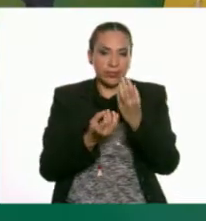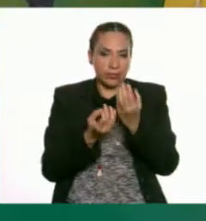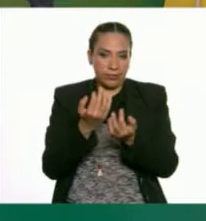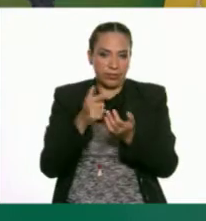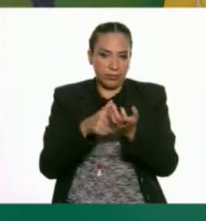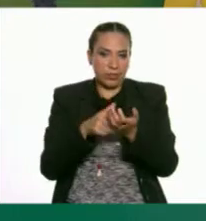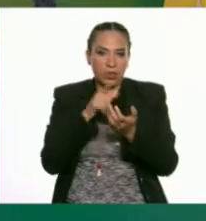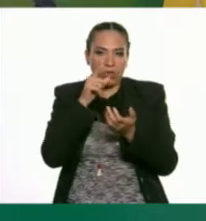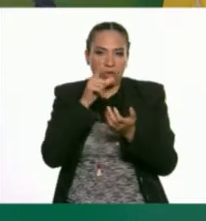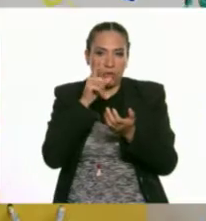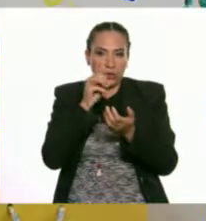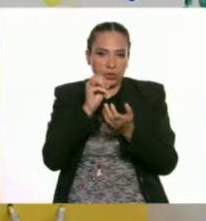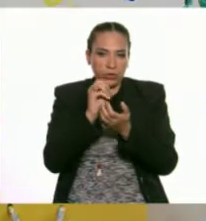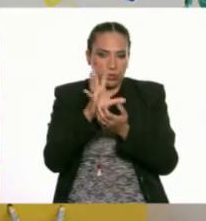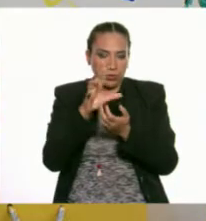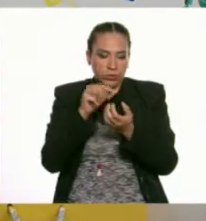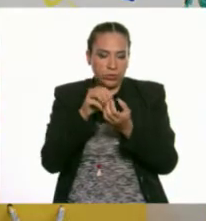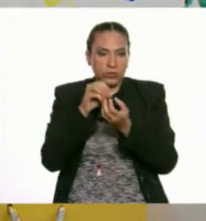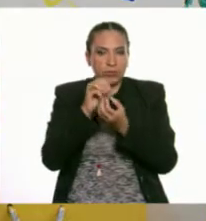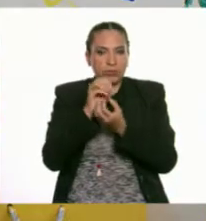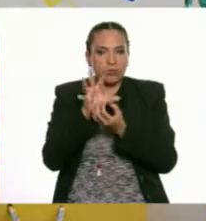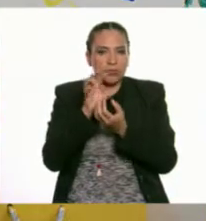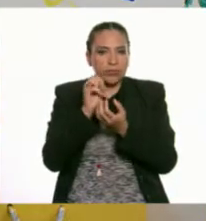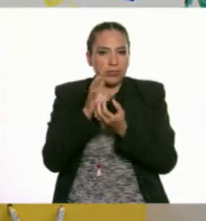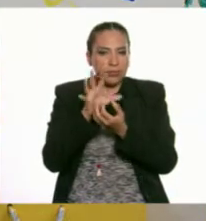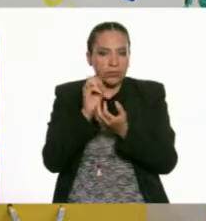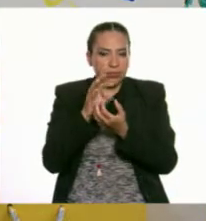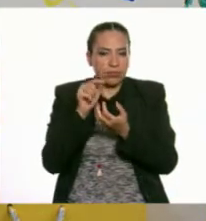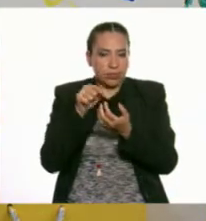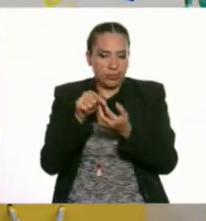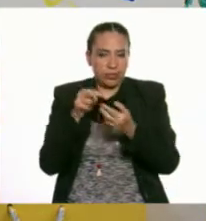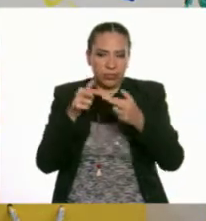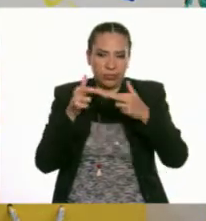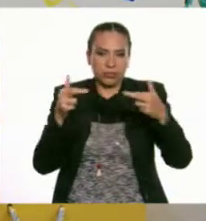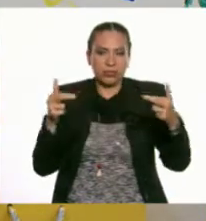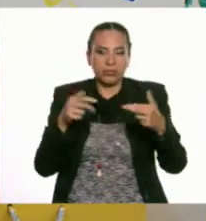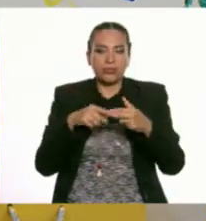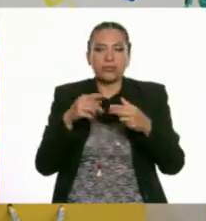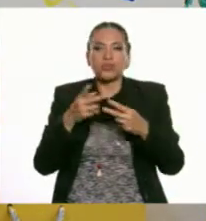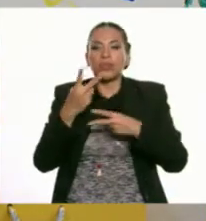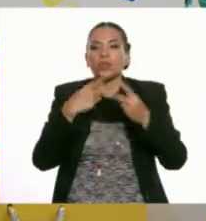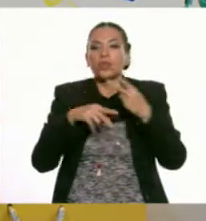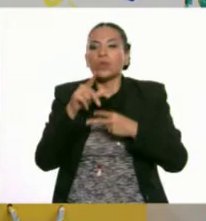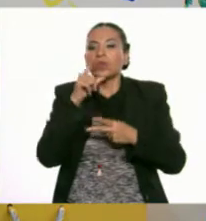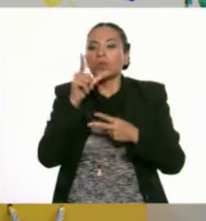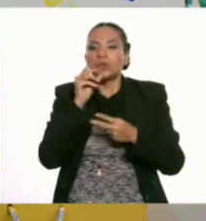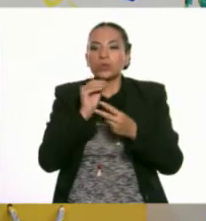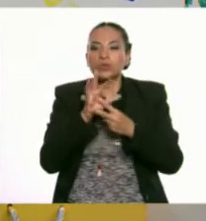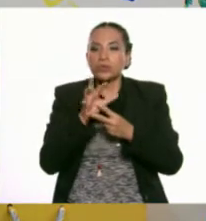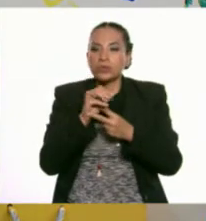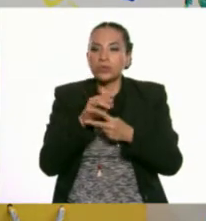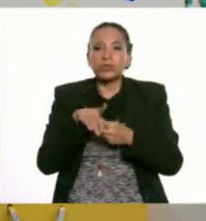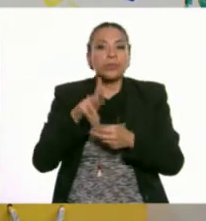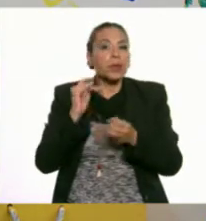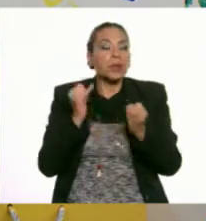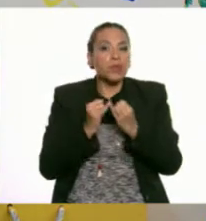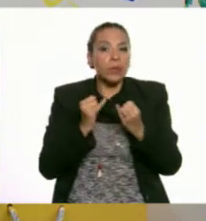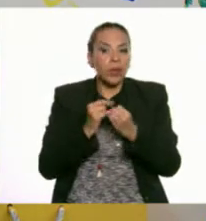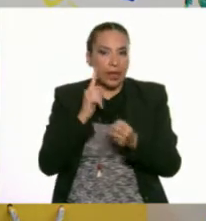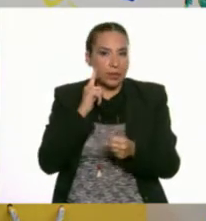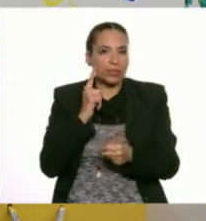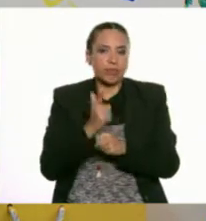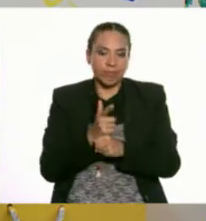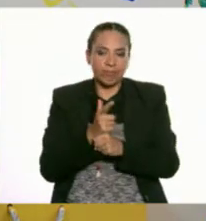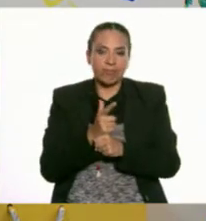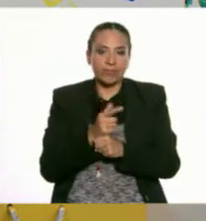Encendía, es decir, como que se prendía ese alambre, es decir, emitía luz. Pero también